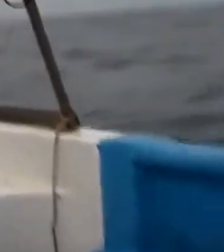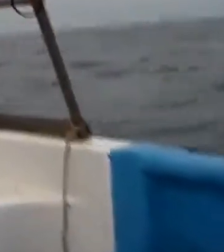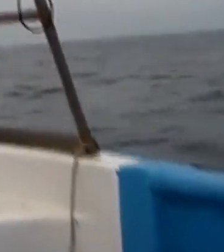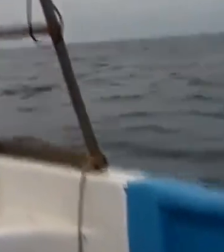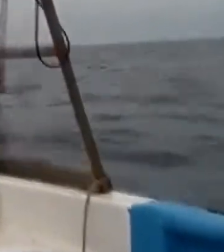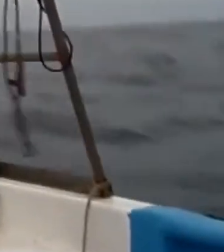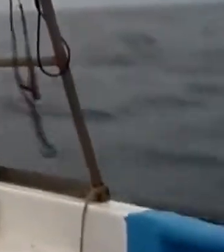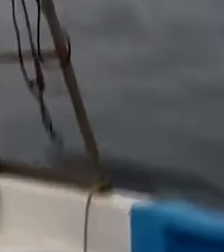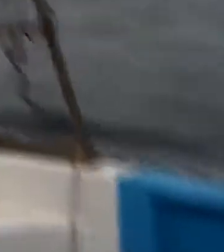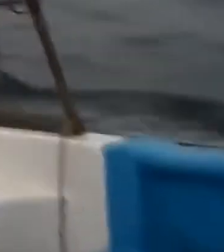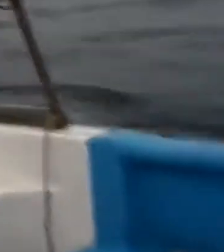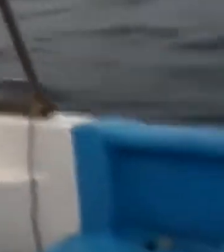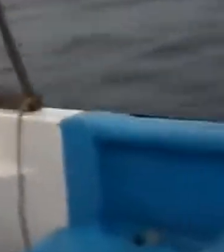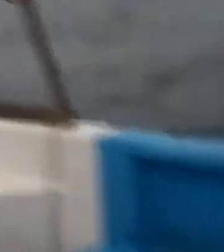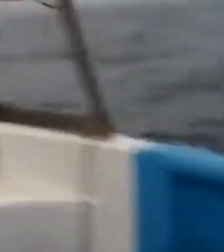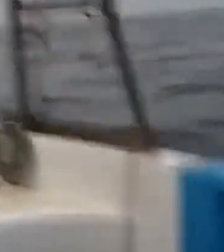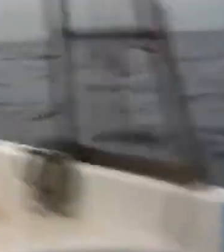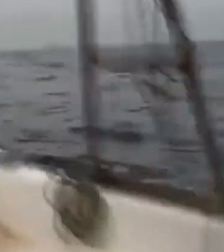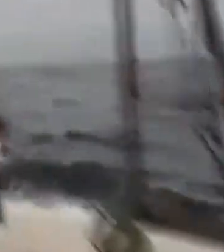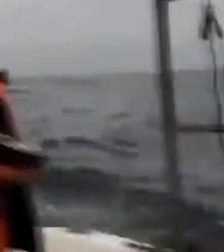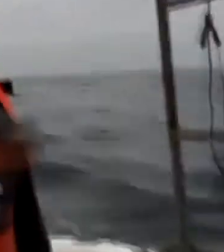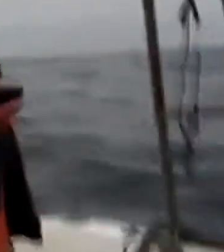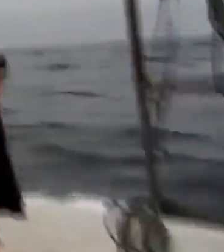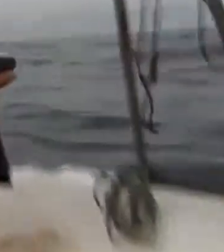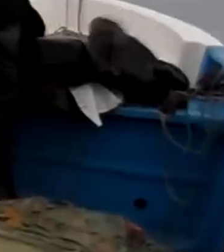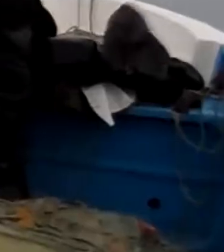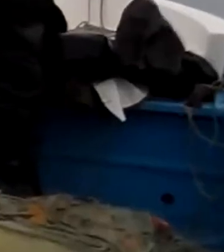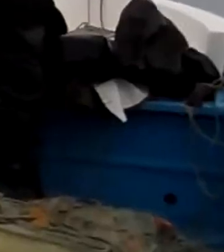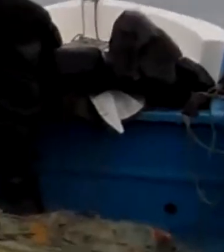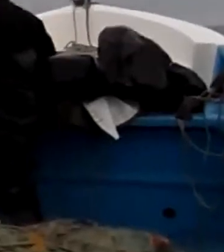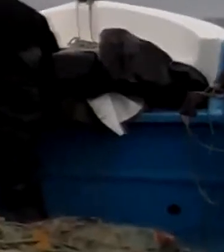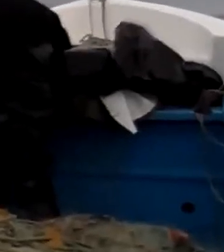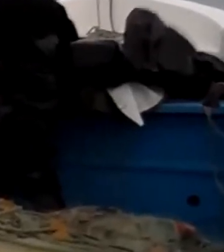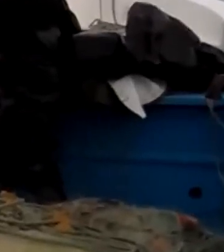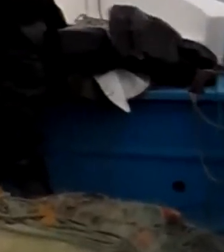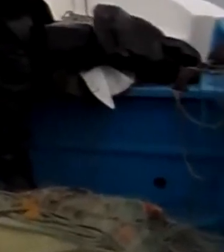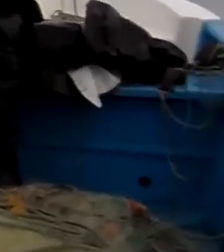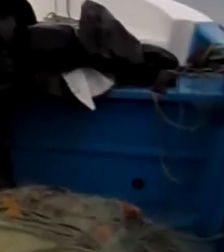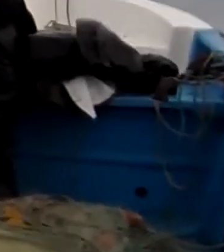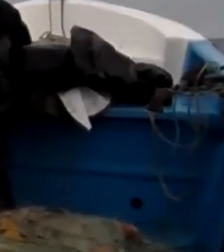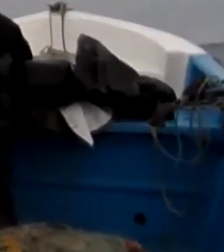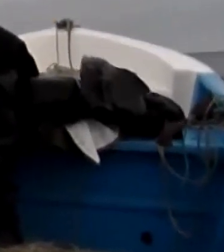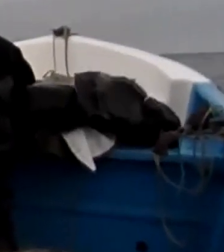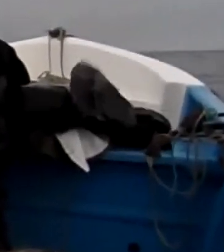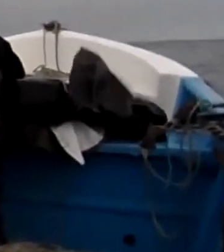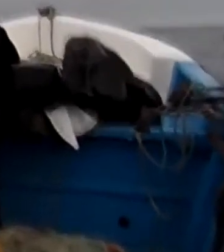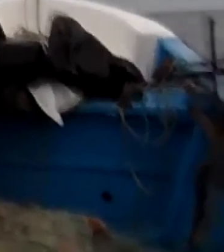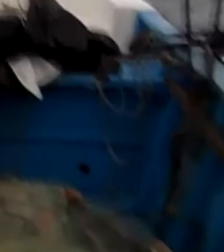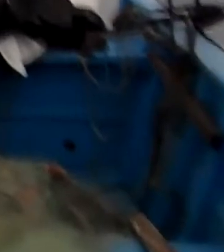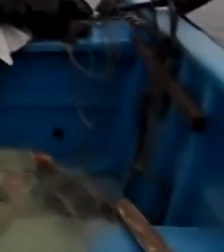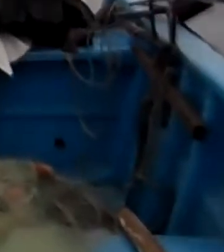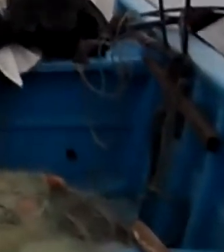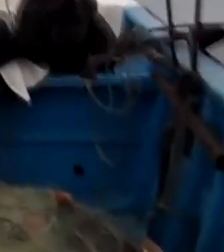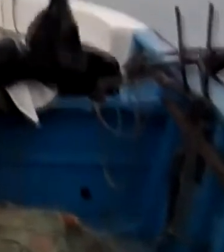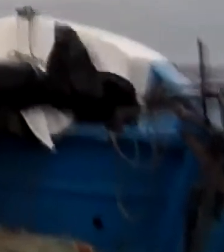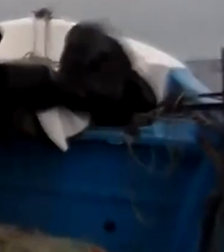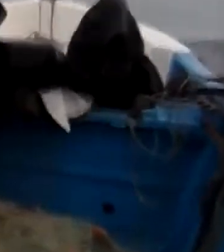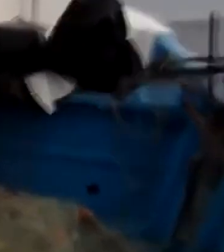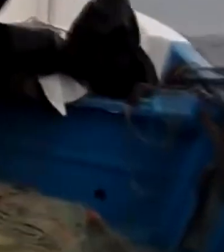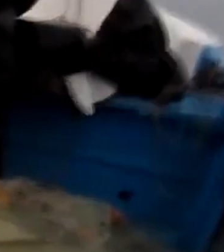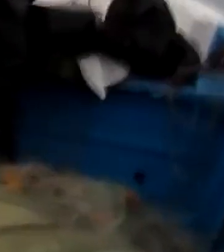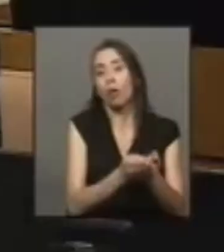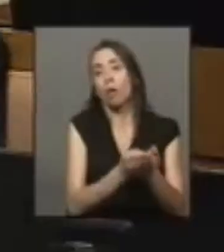no solo la región del maule sino que otras regiones que sufren violaciones a sus perímetros de pesca se hagan escuchar para detener esta